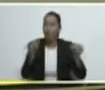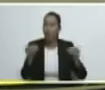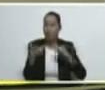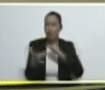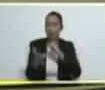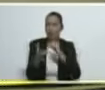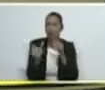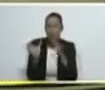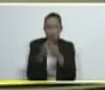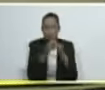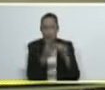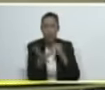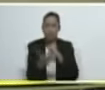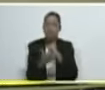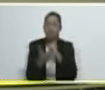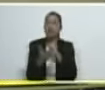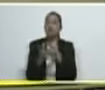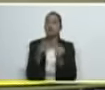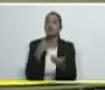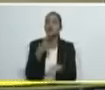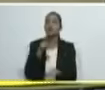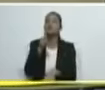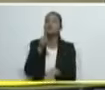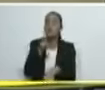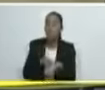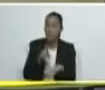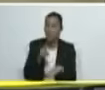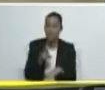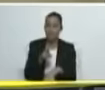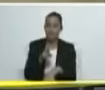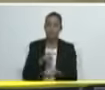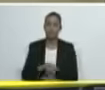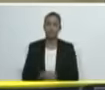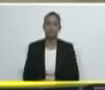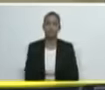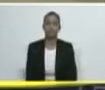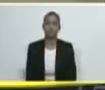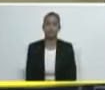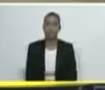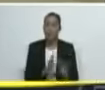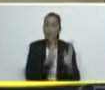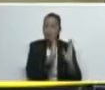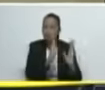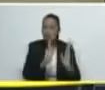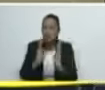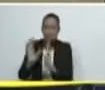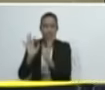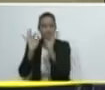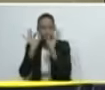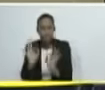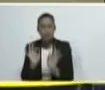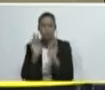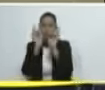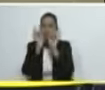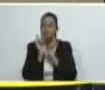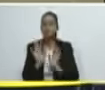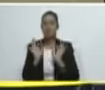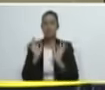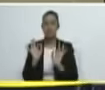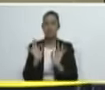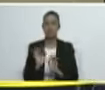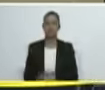los encargados de cumplir cabalmente con este procedimiento. Saludamos pues a esta